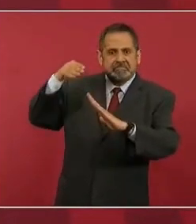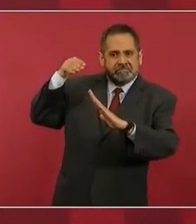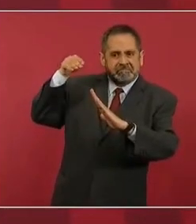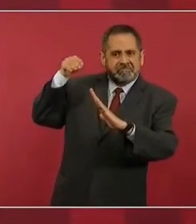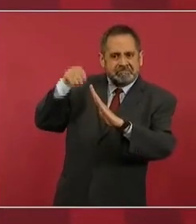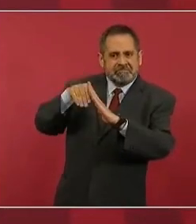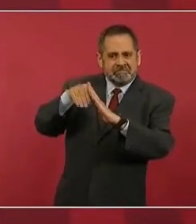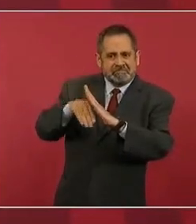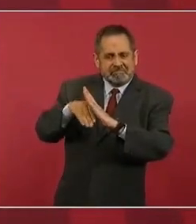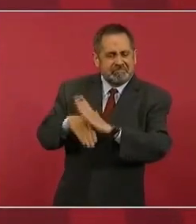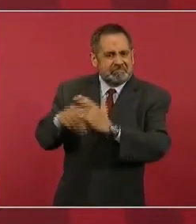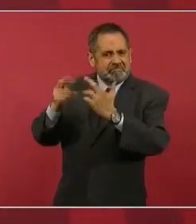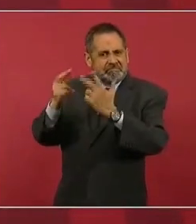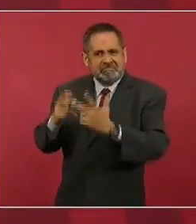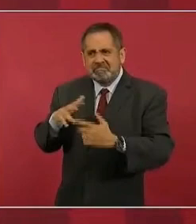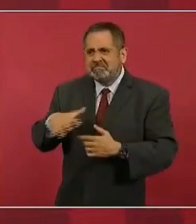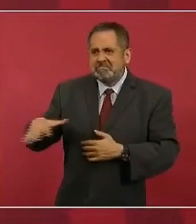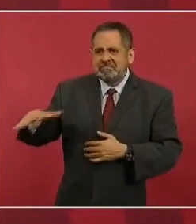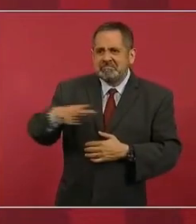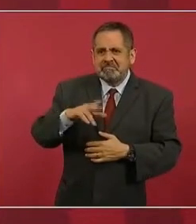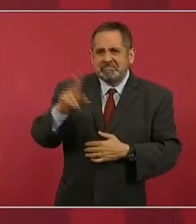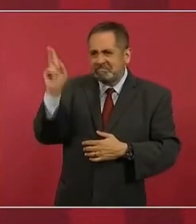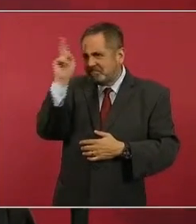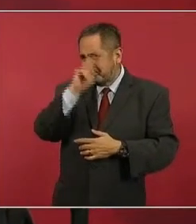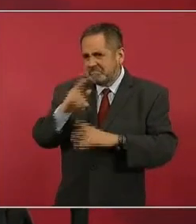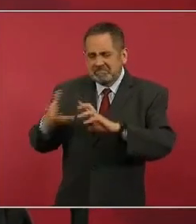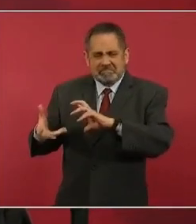a una decadencia,